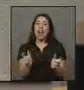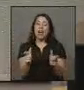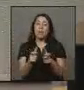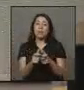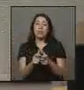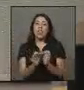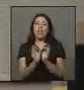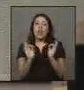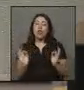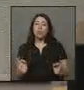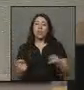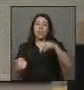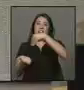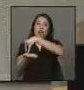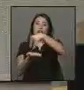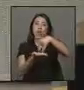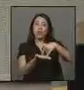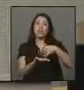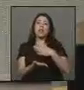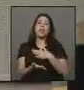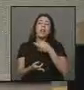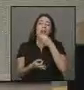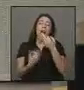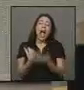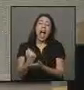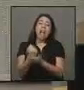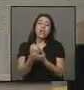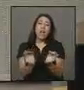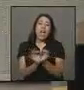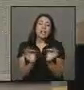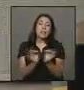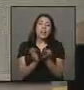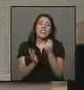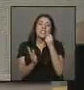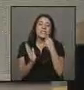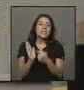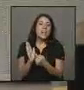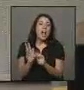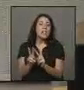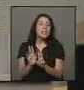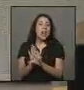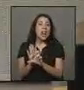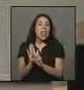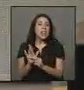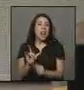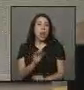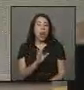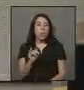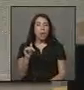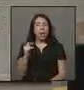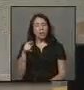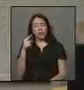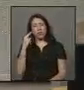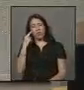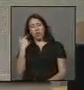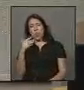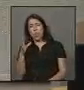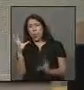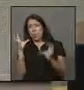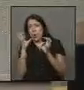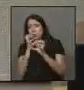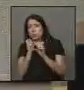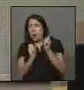a desmitificar cuáles son los alcances y contenidos de lo que va detrás de la aplicación de la ley del lobby. Hoy día suena como algo oscuro, una conversación de